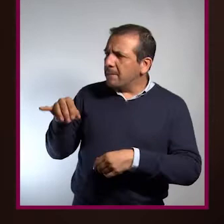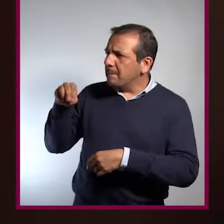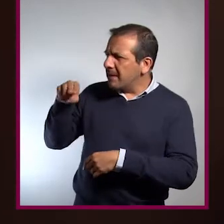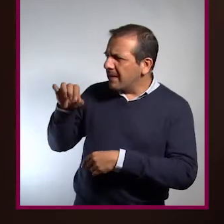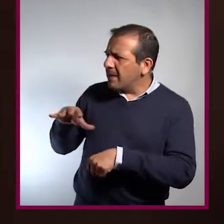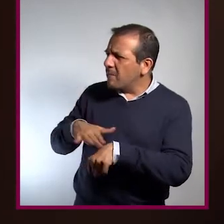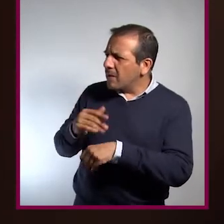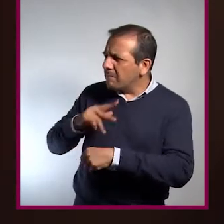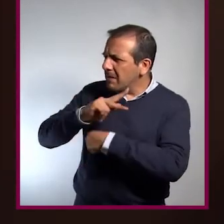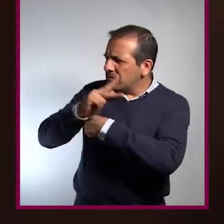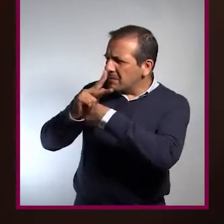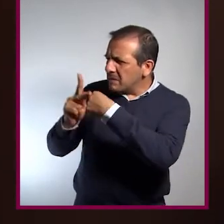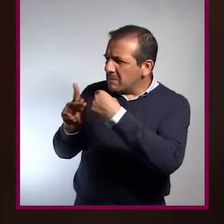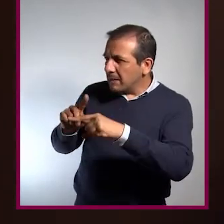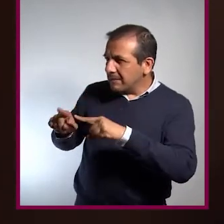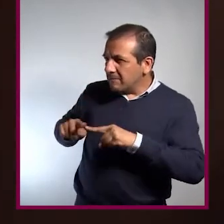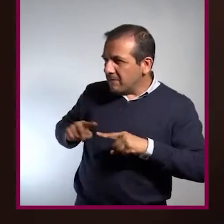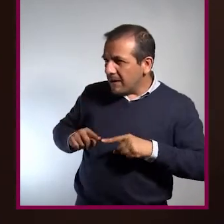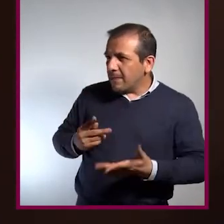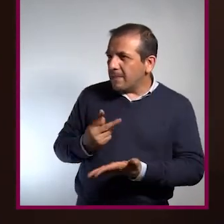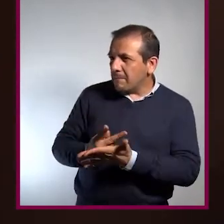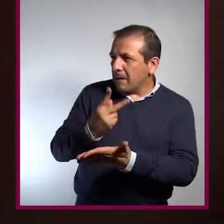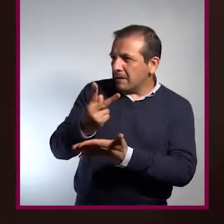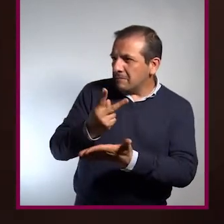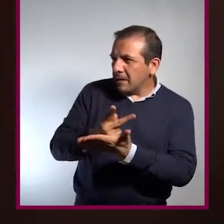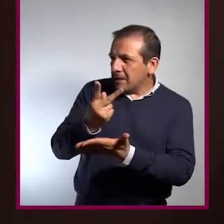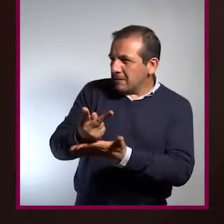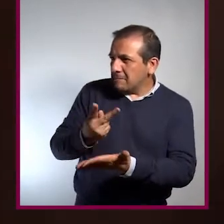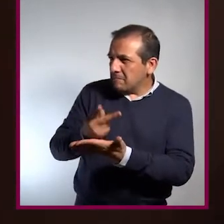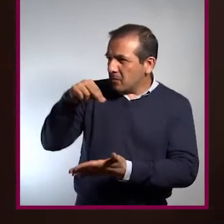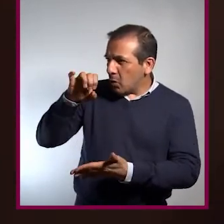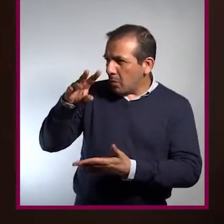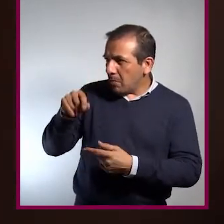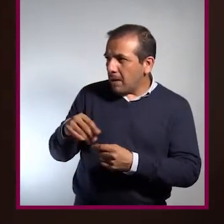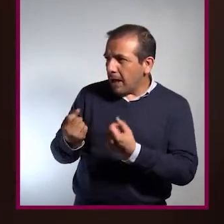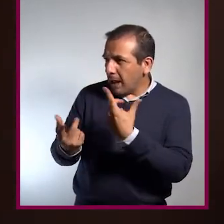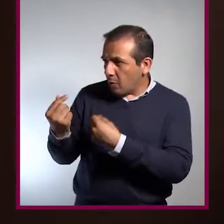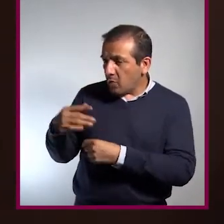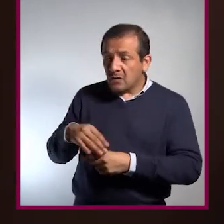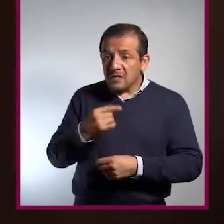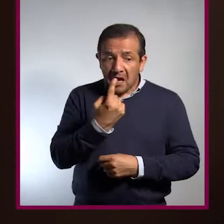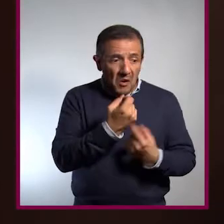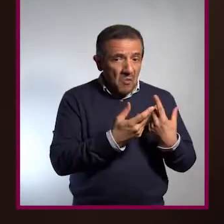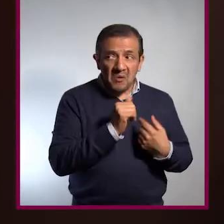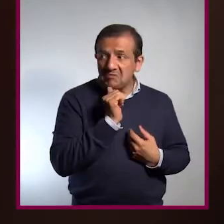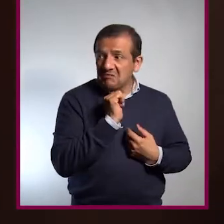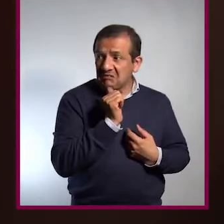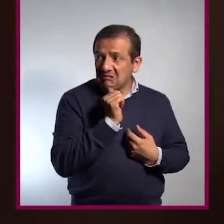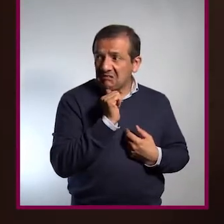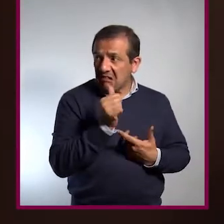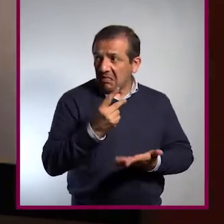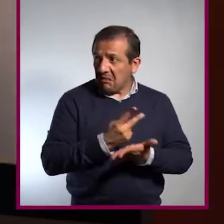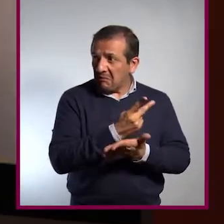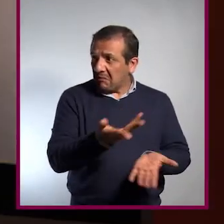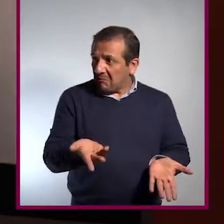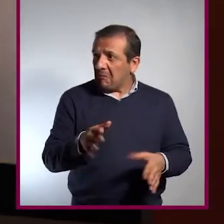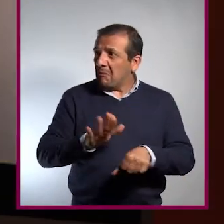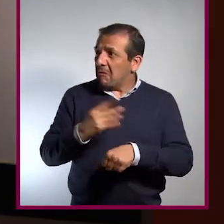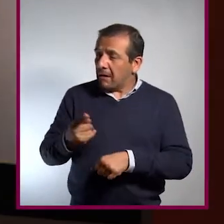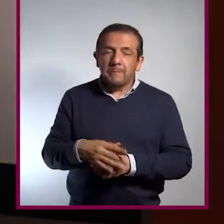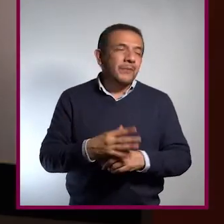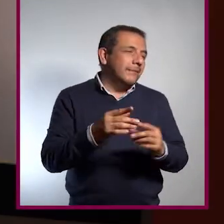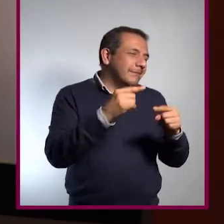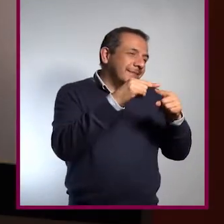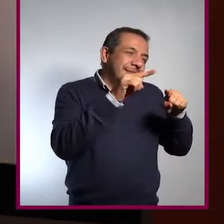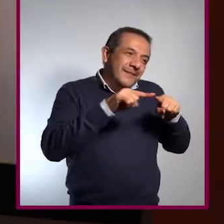¿por qué hay países que han ganado muchos premios Nobel en medicina y otros que jamás han recibido siquiera una nominación? Son muchos factores